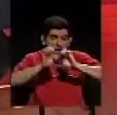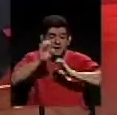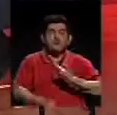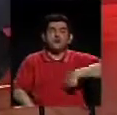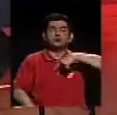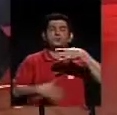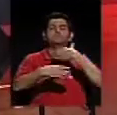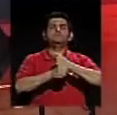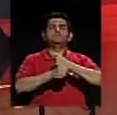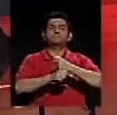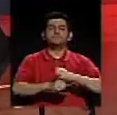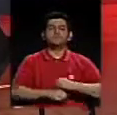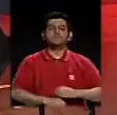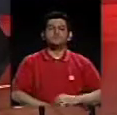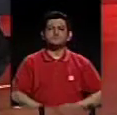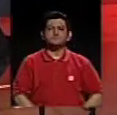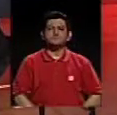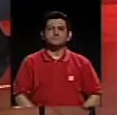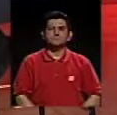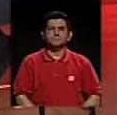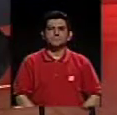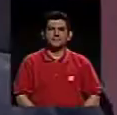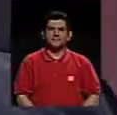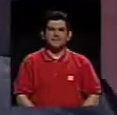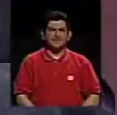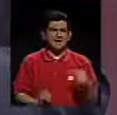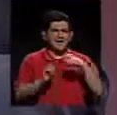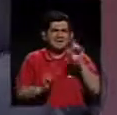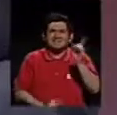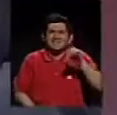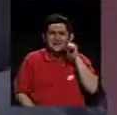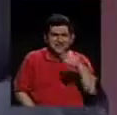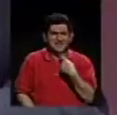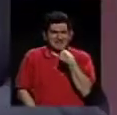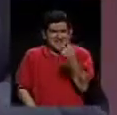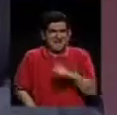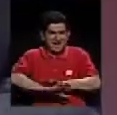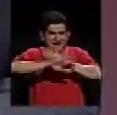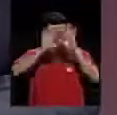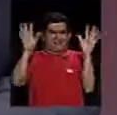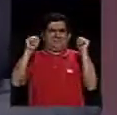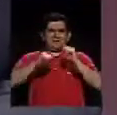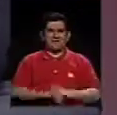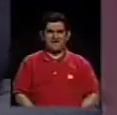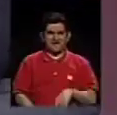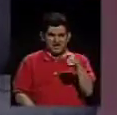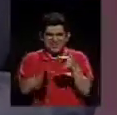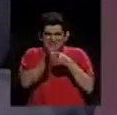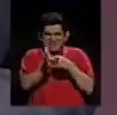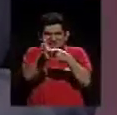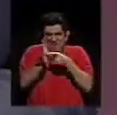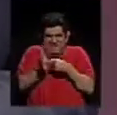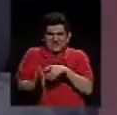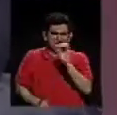haremos nosotros. ¿En qué medida y hasta qué punto, digamos, esa declaración tan explícita de esos requisitos y de